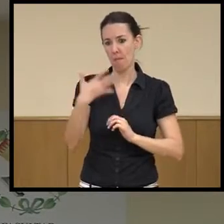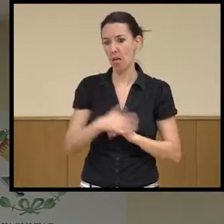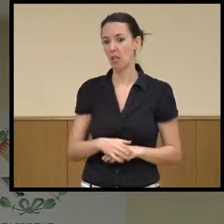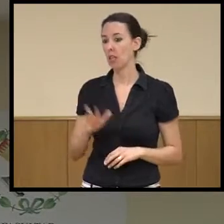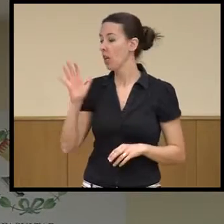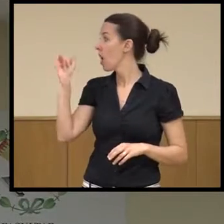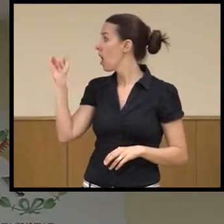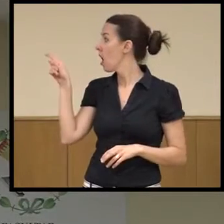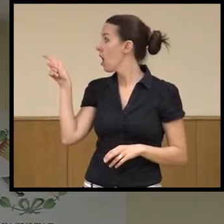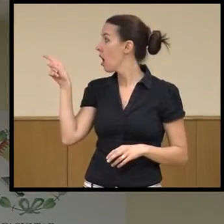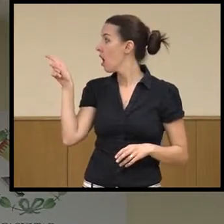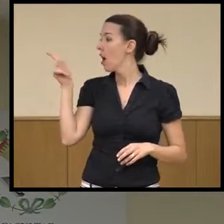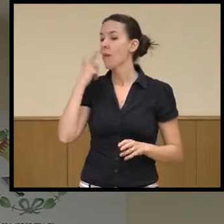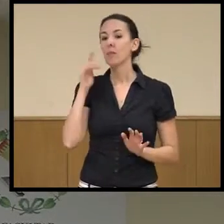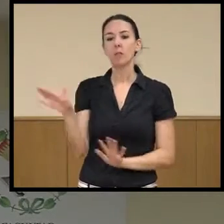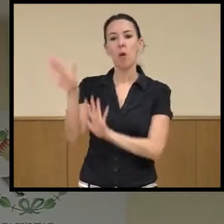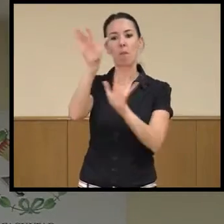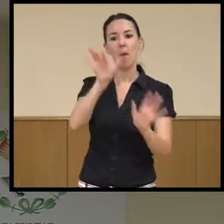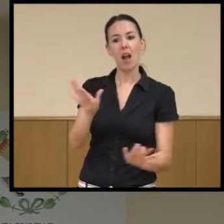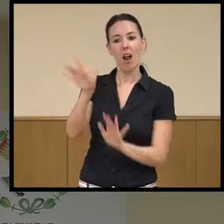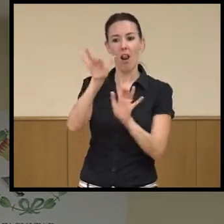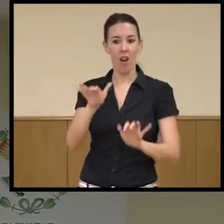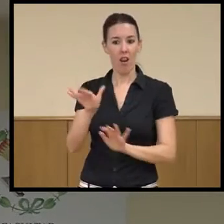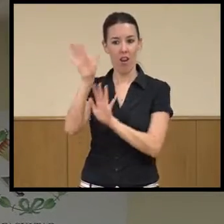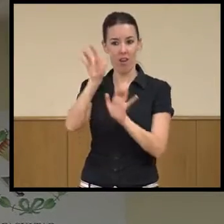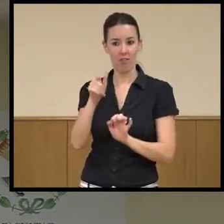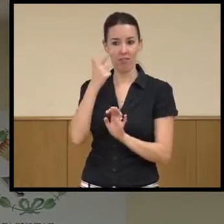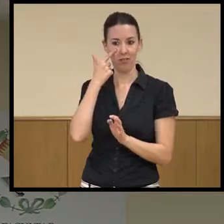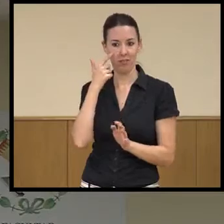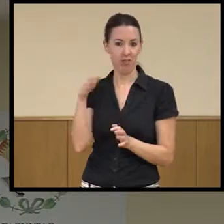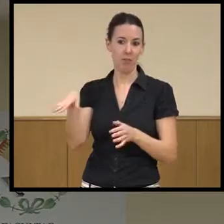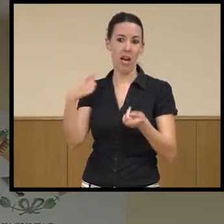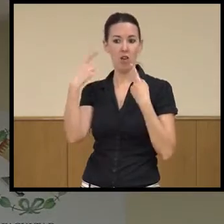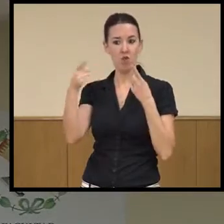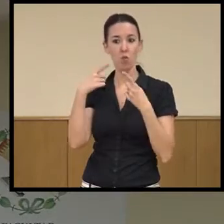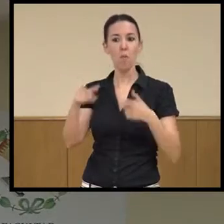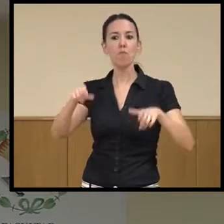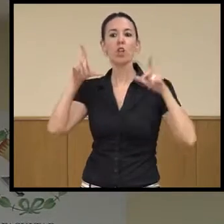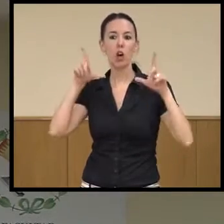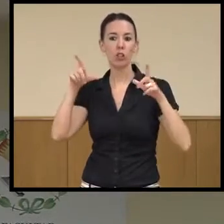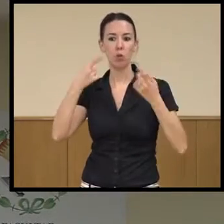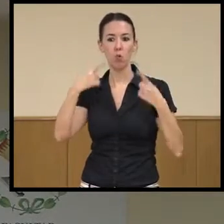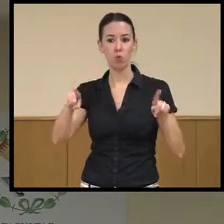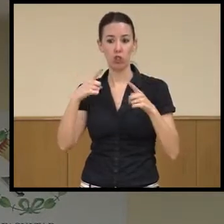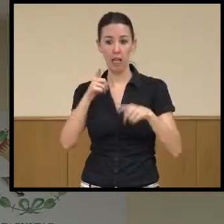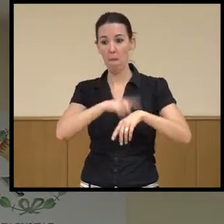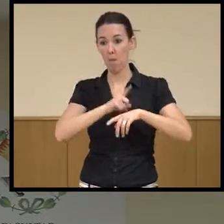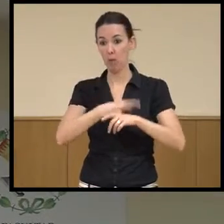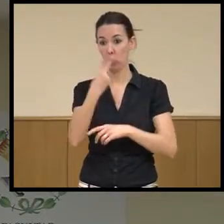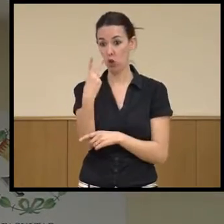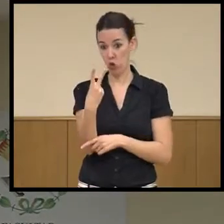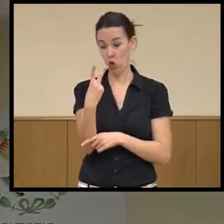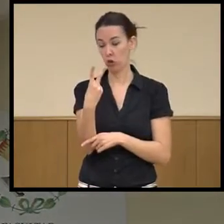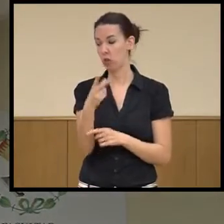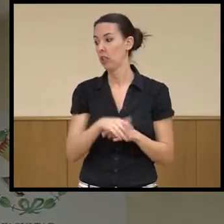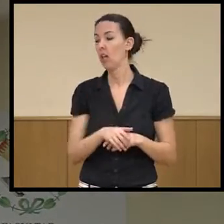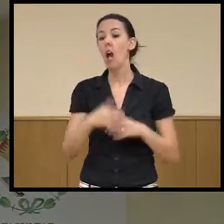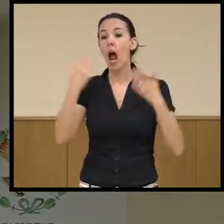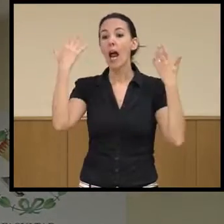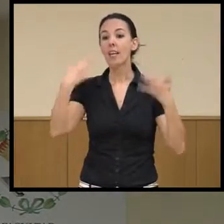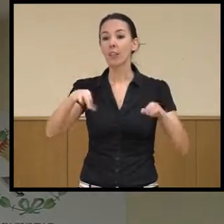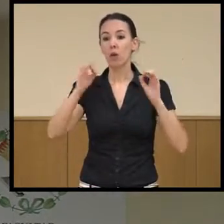este notable cortejo nupcial flamenco, el protagonismo de la música en dos momentos. Y, naturalmente,